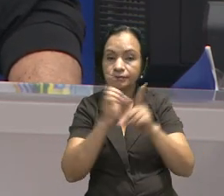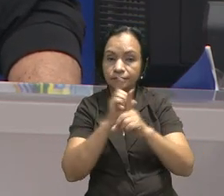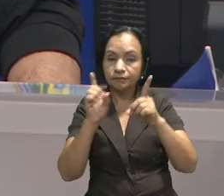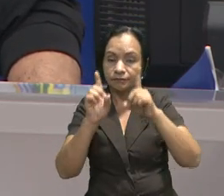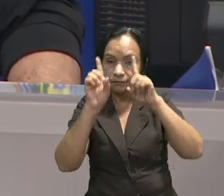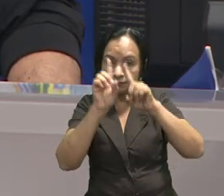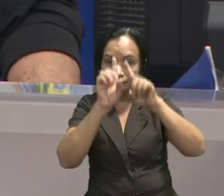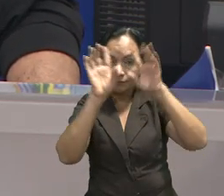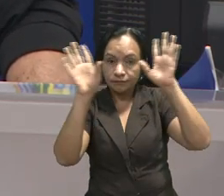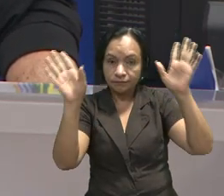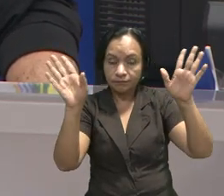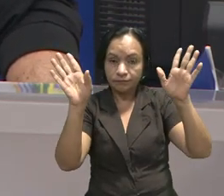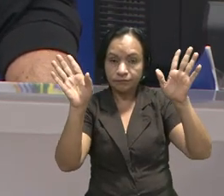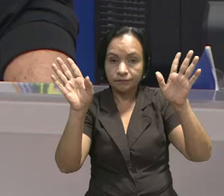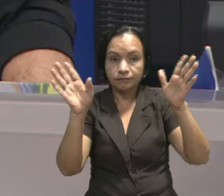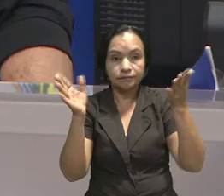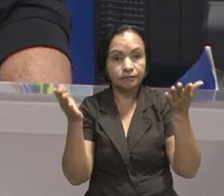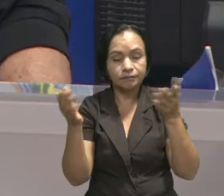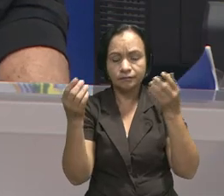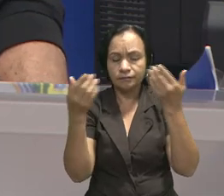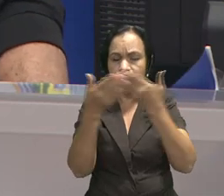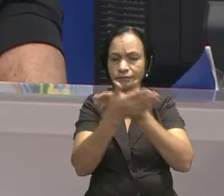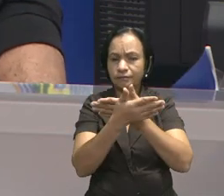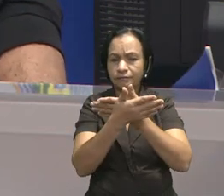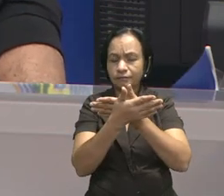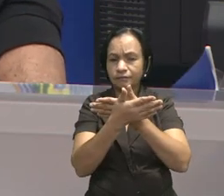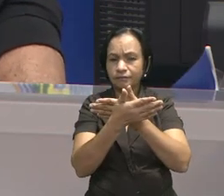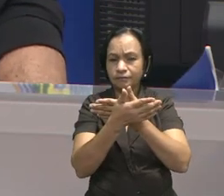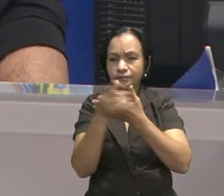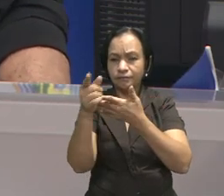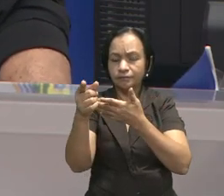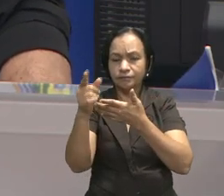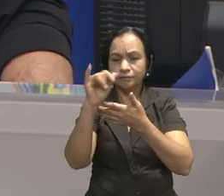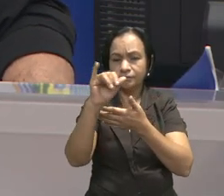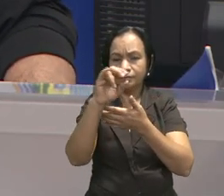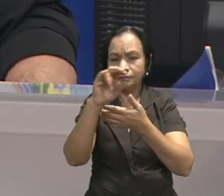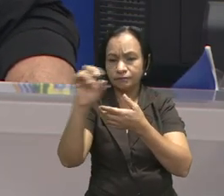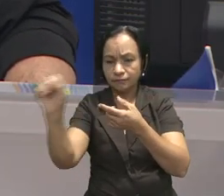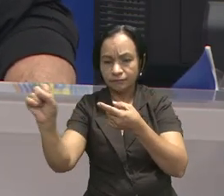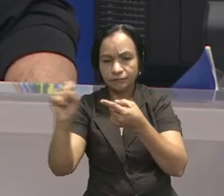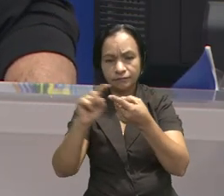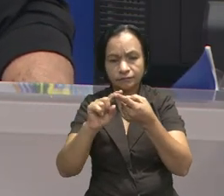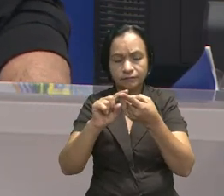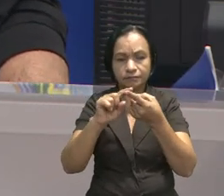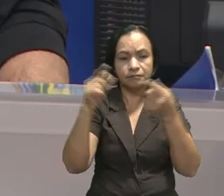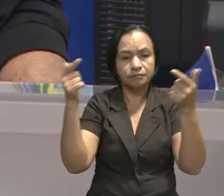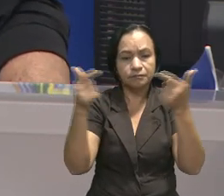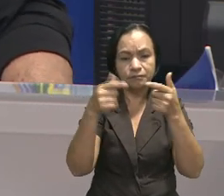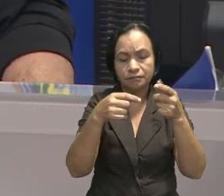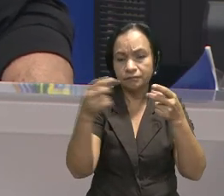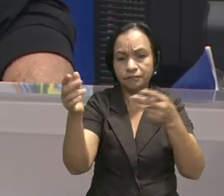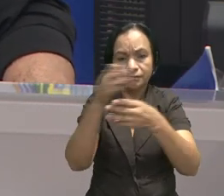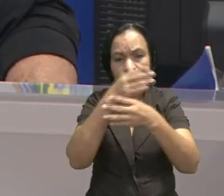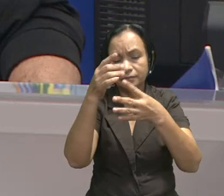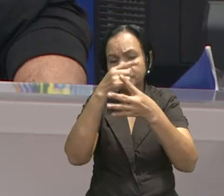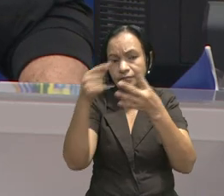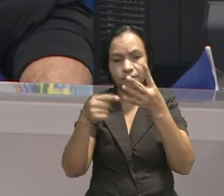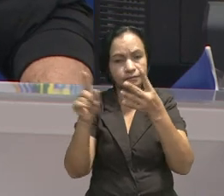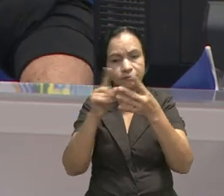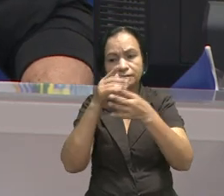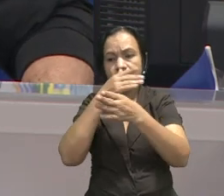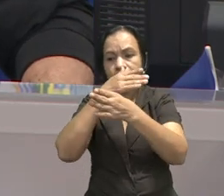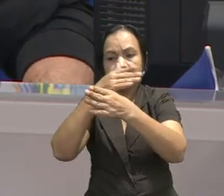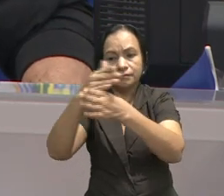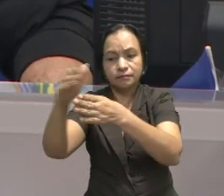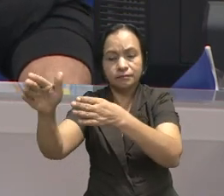bien claro eso y no confundirla con las pensiones del INSS, con las pensiones a los retirados de guerra, etcétera, etcétera, que